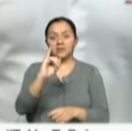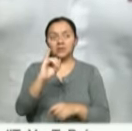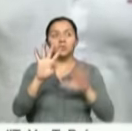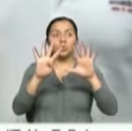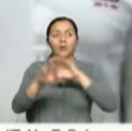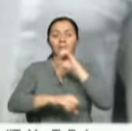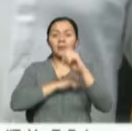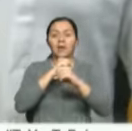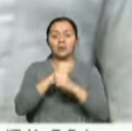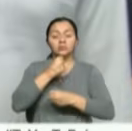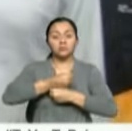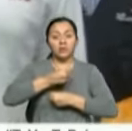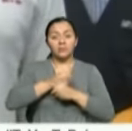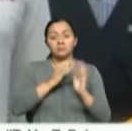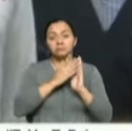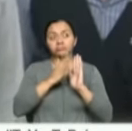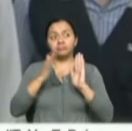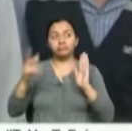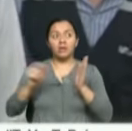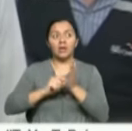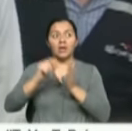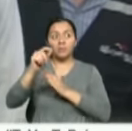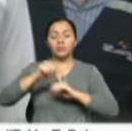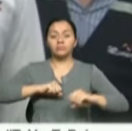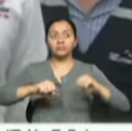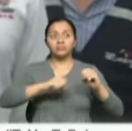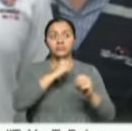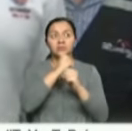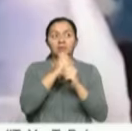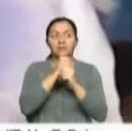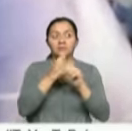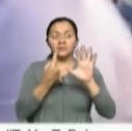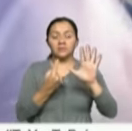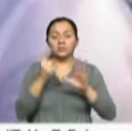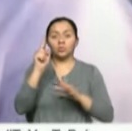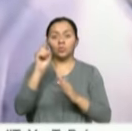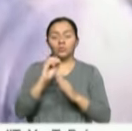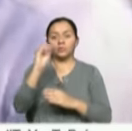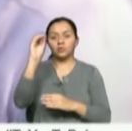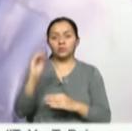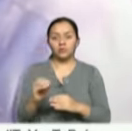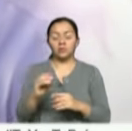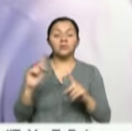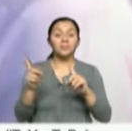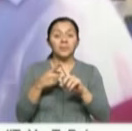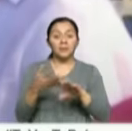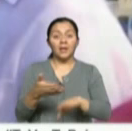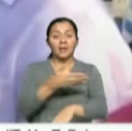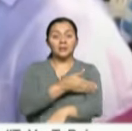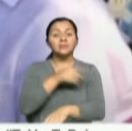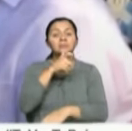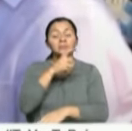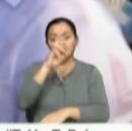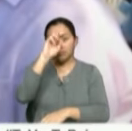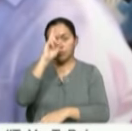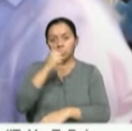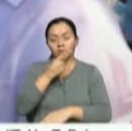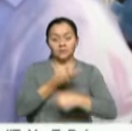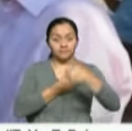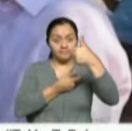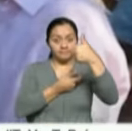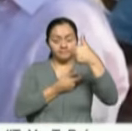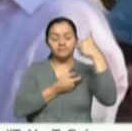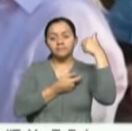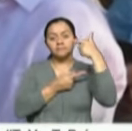9 años en el poder, alcanza una aprobación de su gestión del 61%. En primer lugar está el mandatario de República Dominicana, Danilo